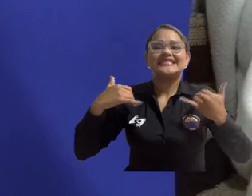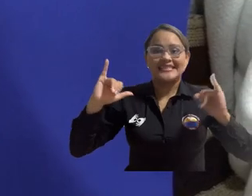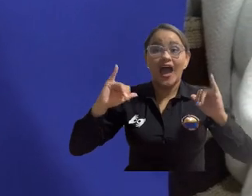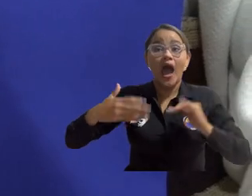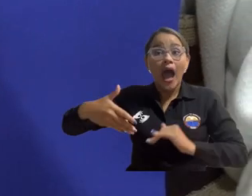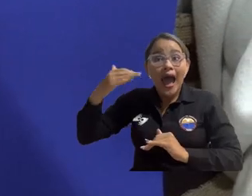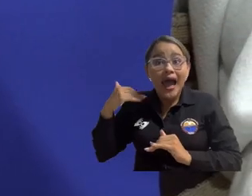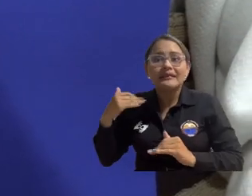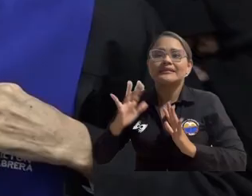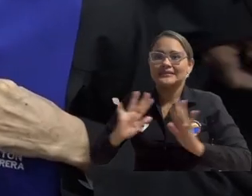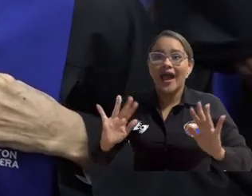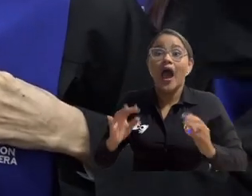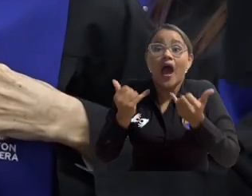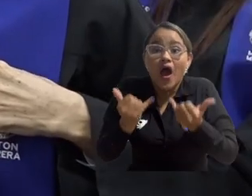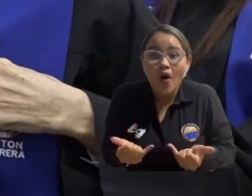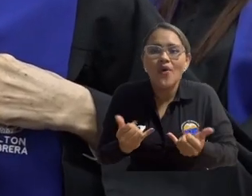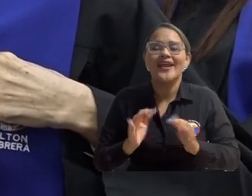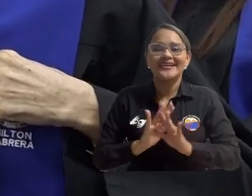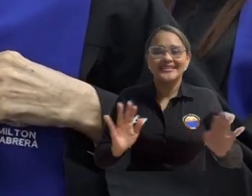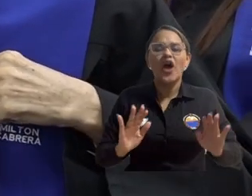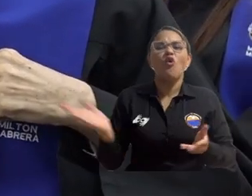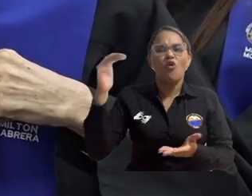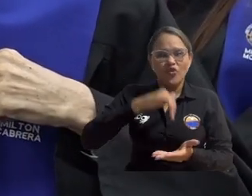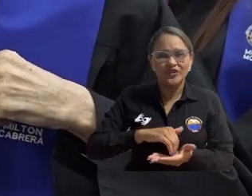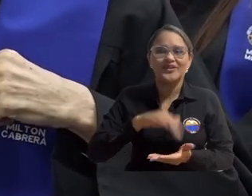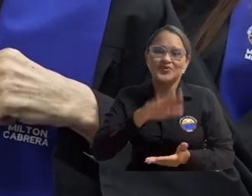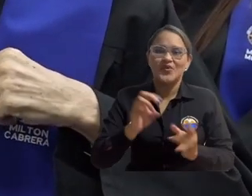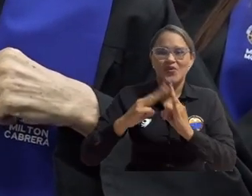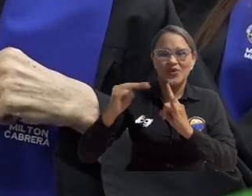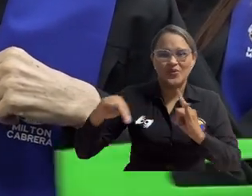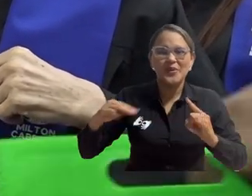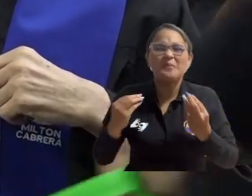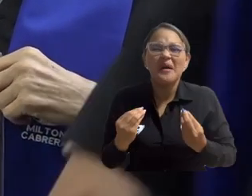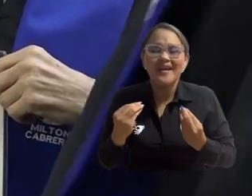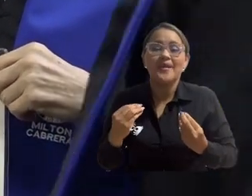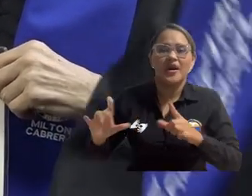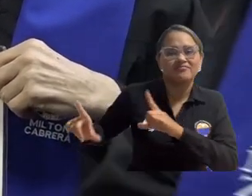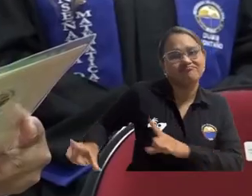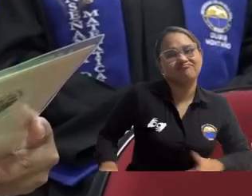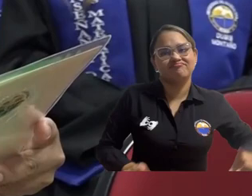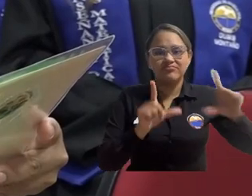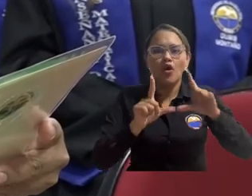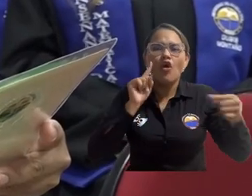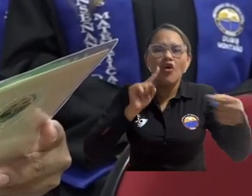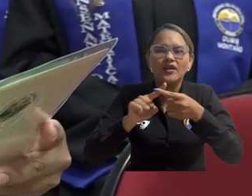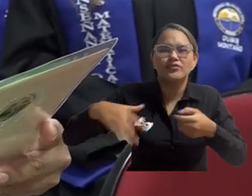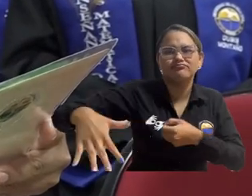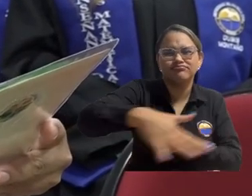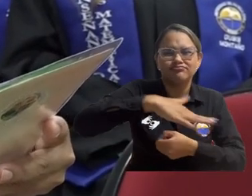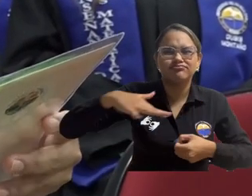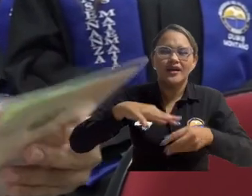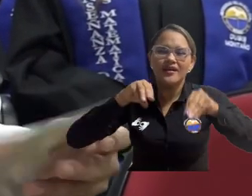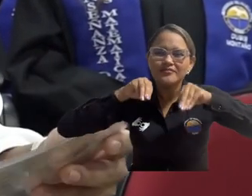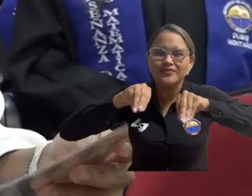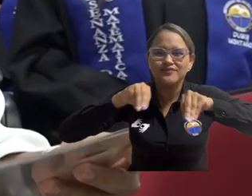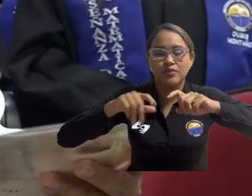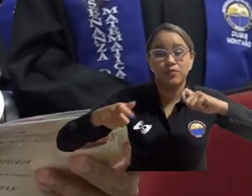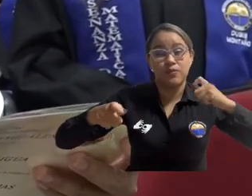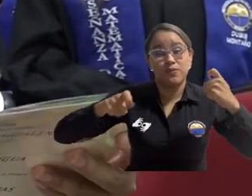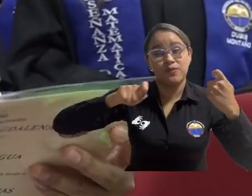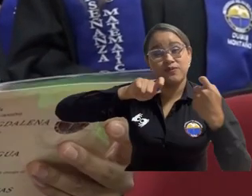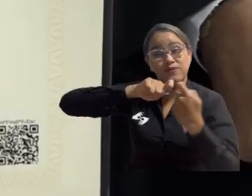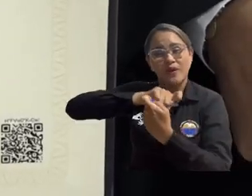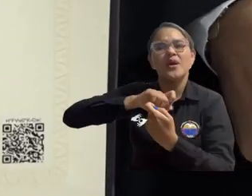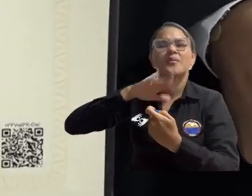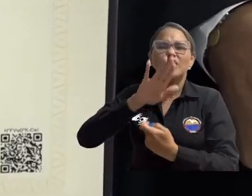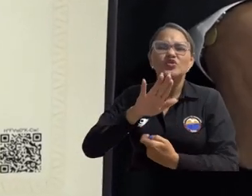a elegir a su alma mater para afianzar sus conocimientos en esta área, aportar a la transformación de su territorio y encontrar una nueva forma de